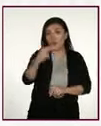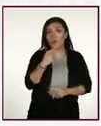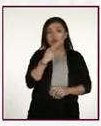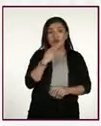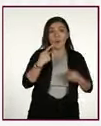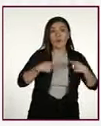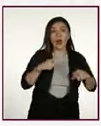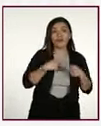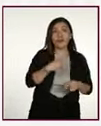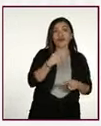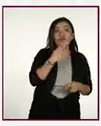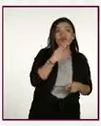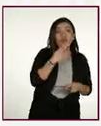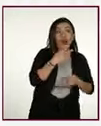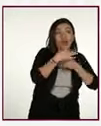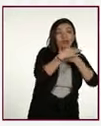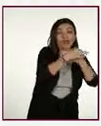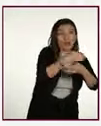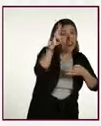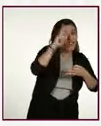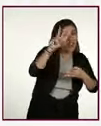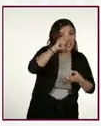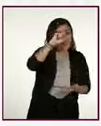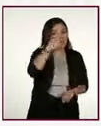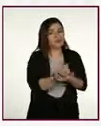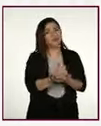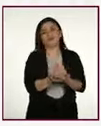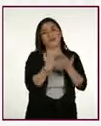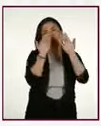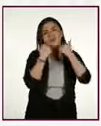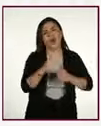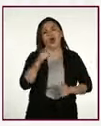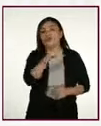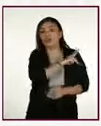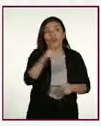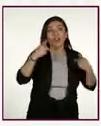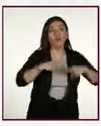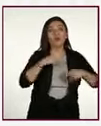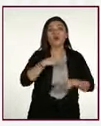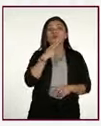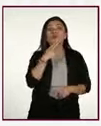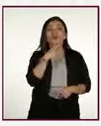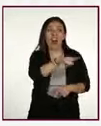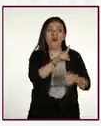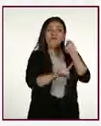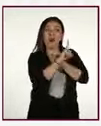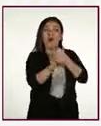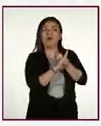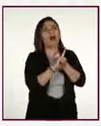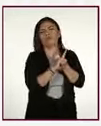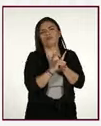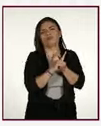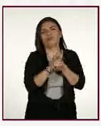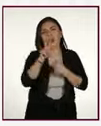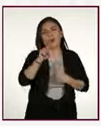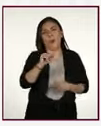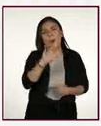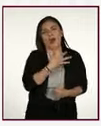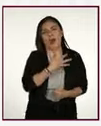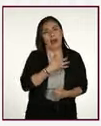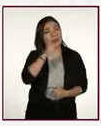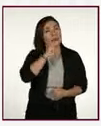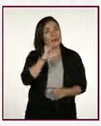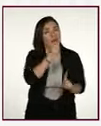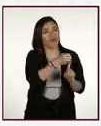dependencia. No todo uso es abuso. Claro. No todas las personas que consumen sustancias tienen un problema de consumo, ¿no? Claro. Y ahí voy a referir a